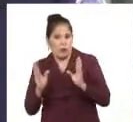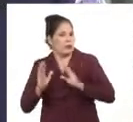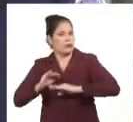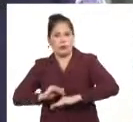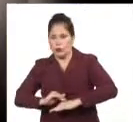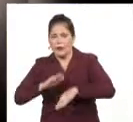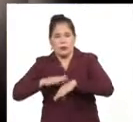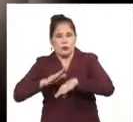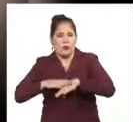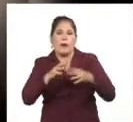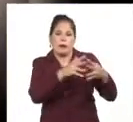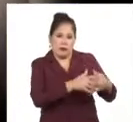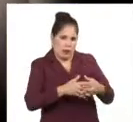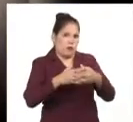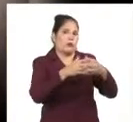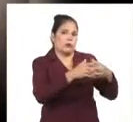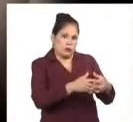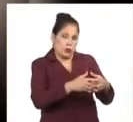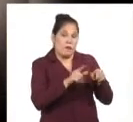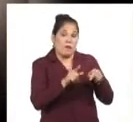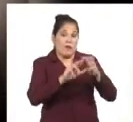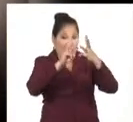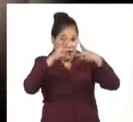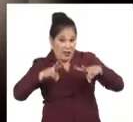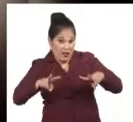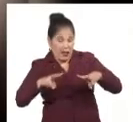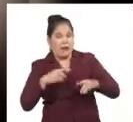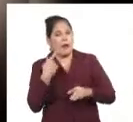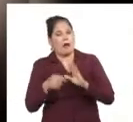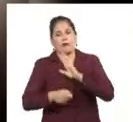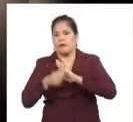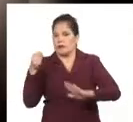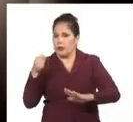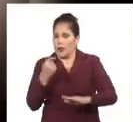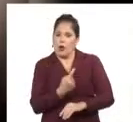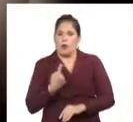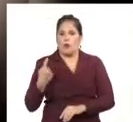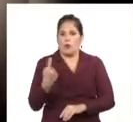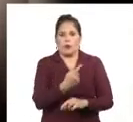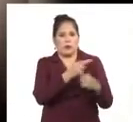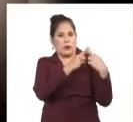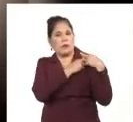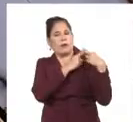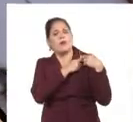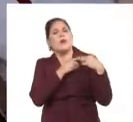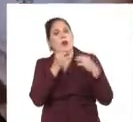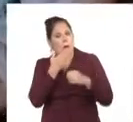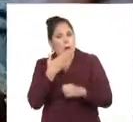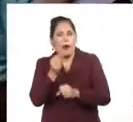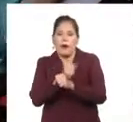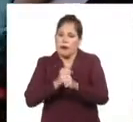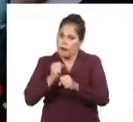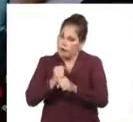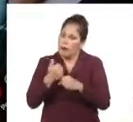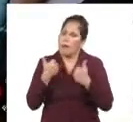durante mucho tiempo. Las redes sociales llegaron para quedarse. Es nuestra responsabilidad hacer un buen uso de ellas.